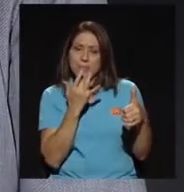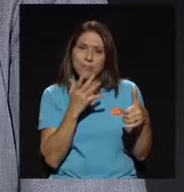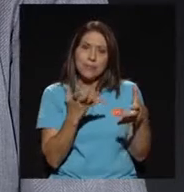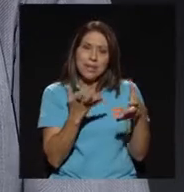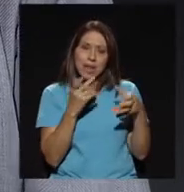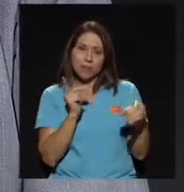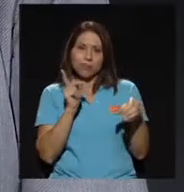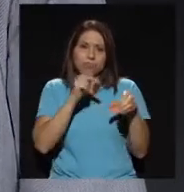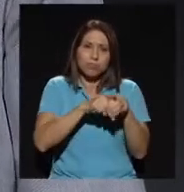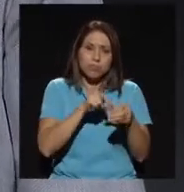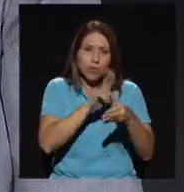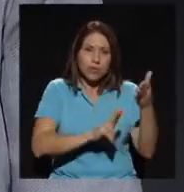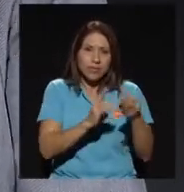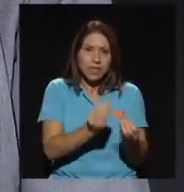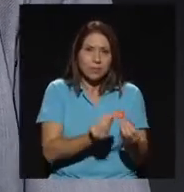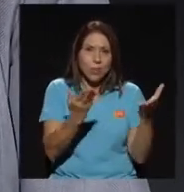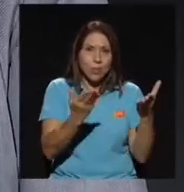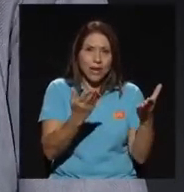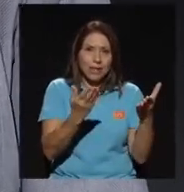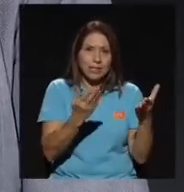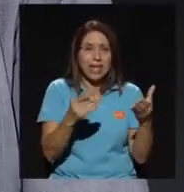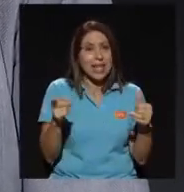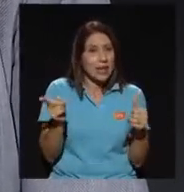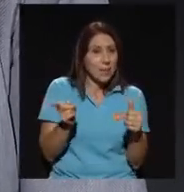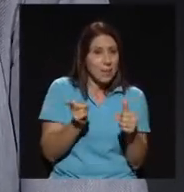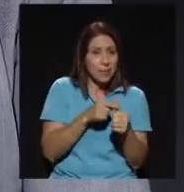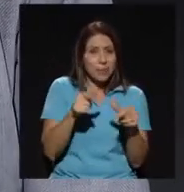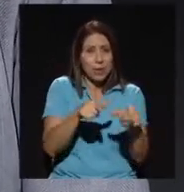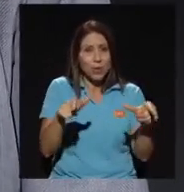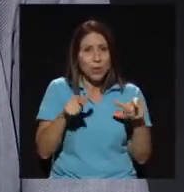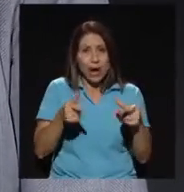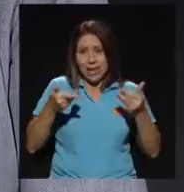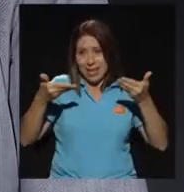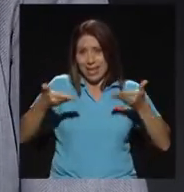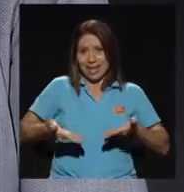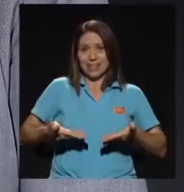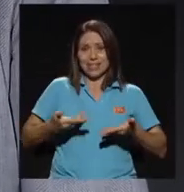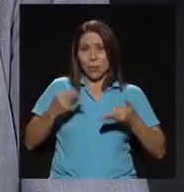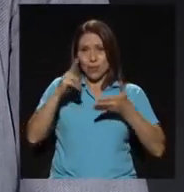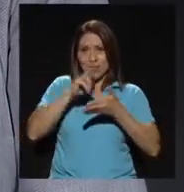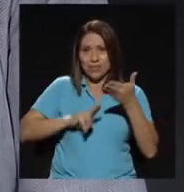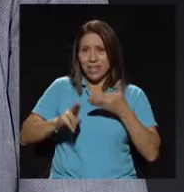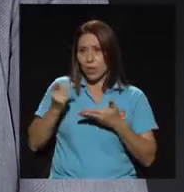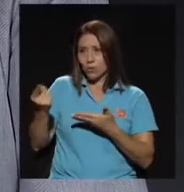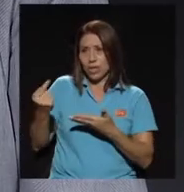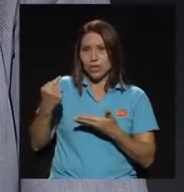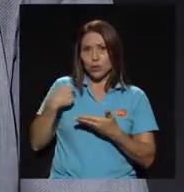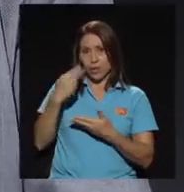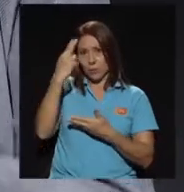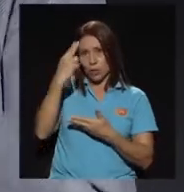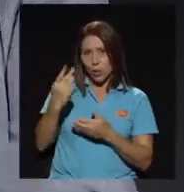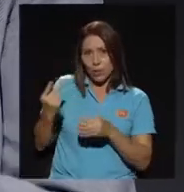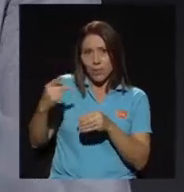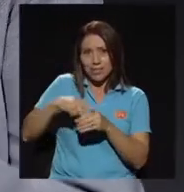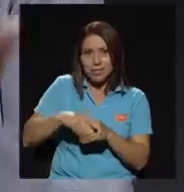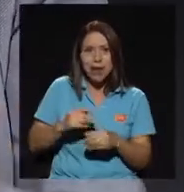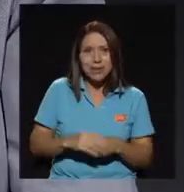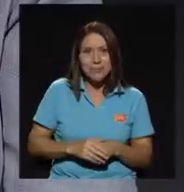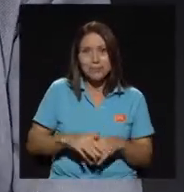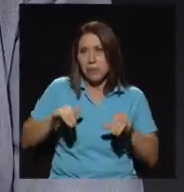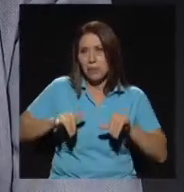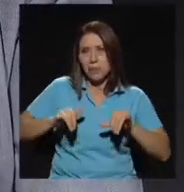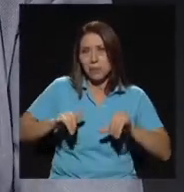universidades públicas y muy en primer lugar en esta universidad en la que tenemos el honor usted y yo de participar. Y luego pues empieza